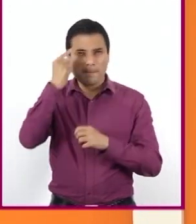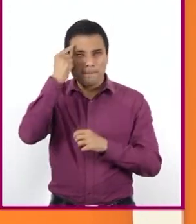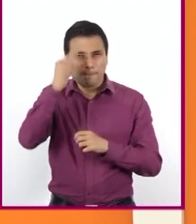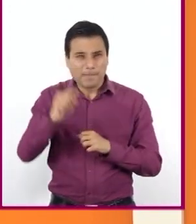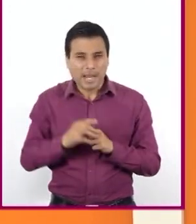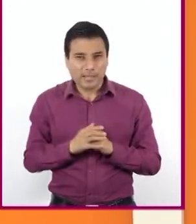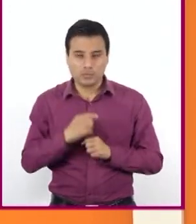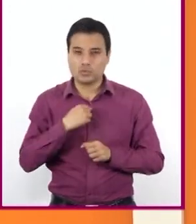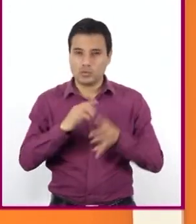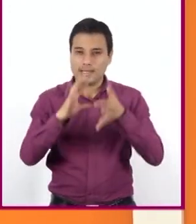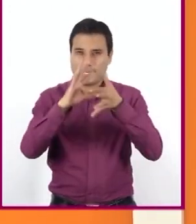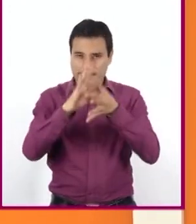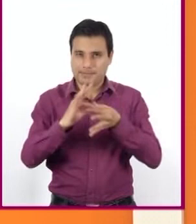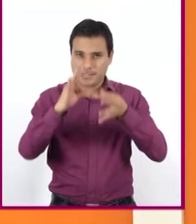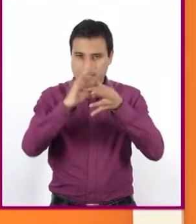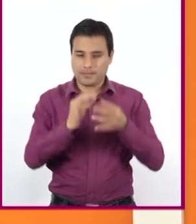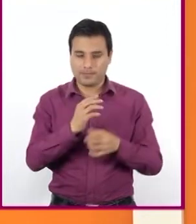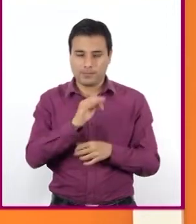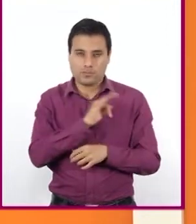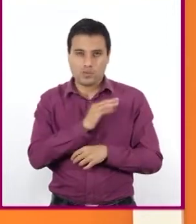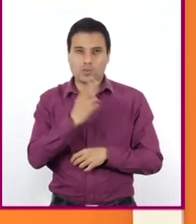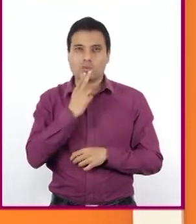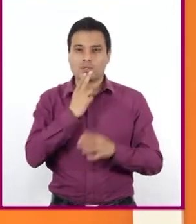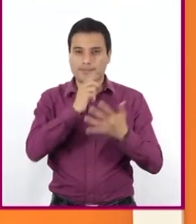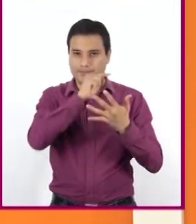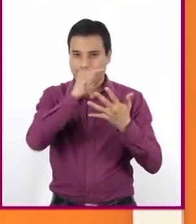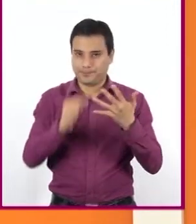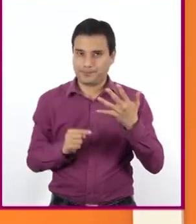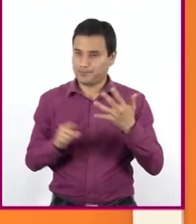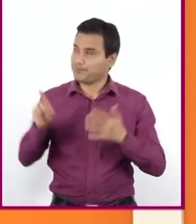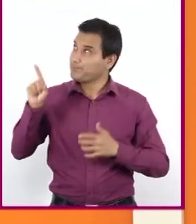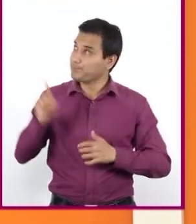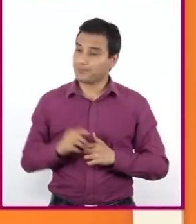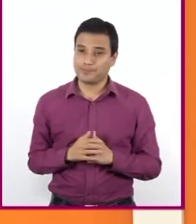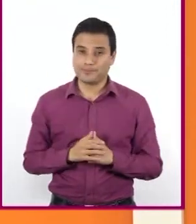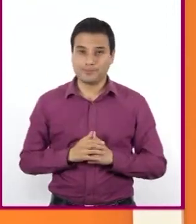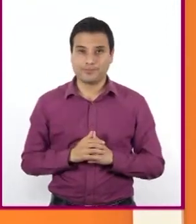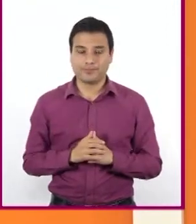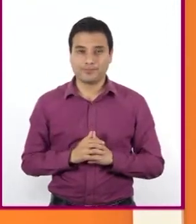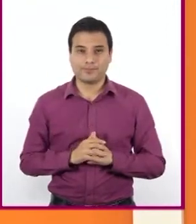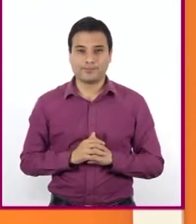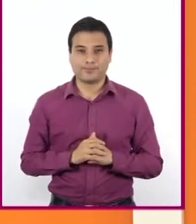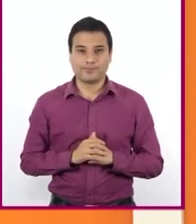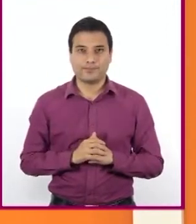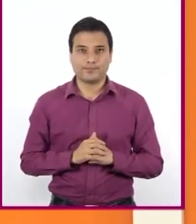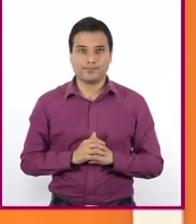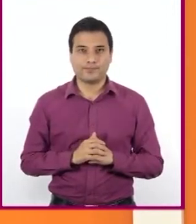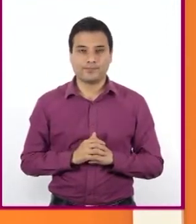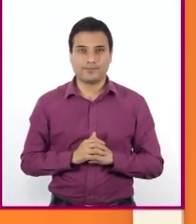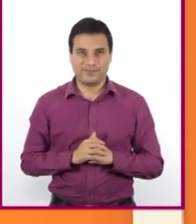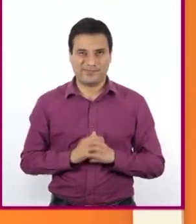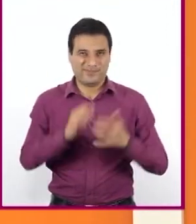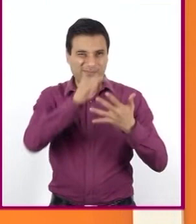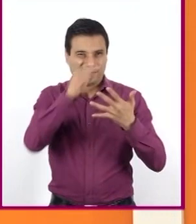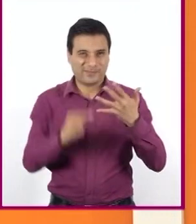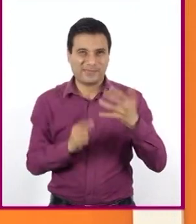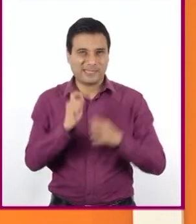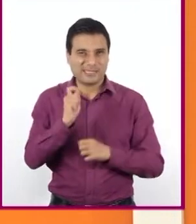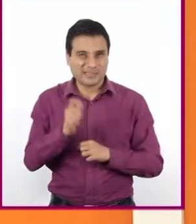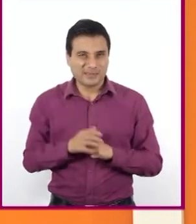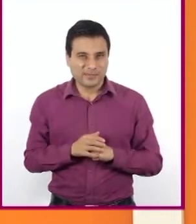tal razón o por tales razones. Eso quiere decir que lo anterior significa